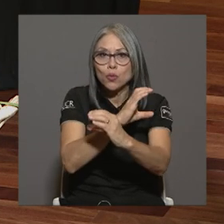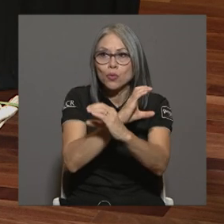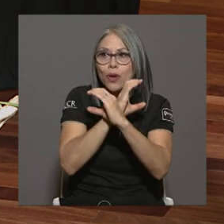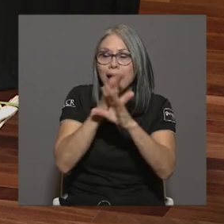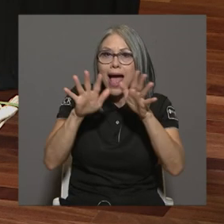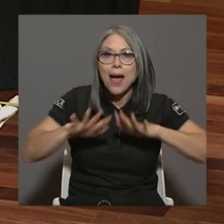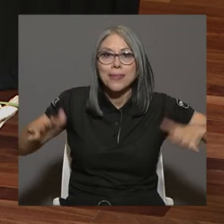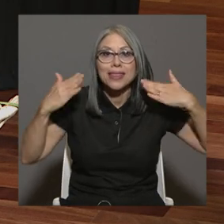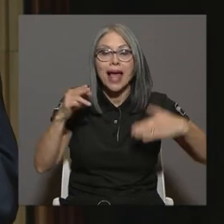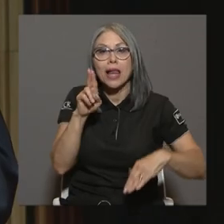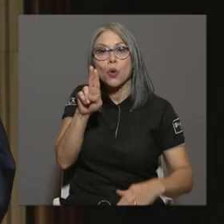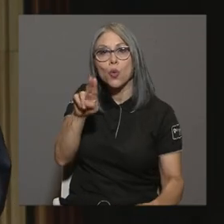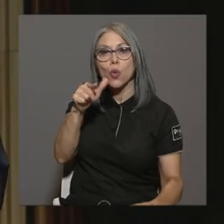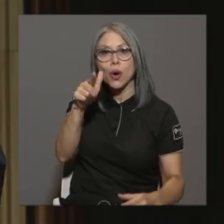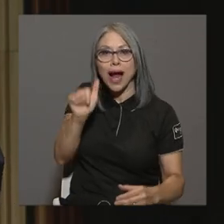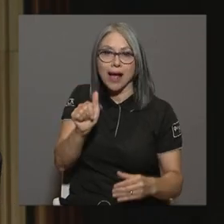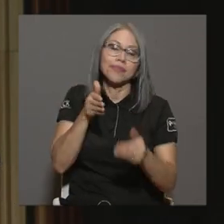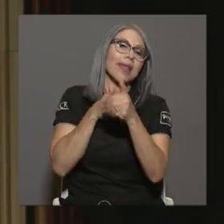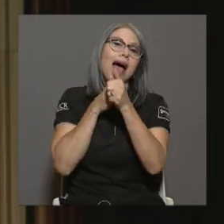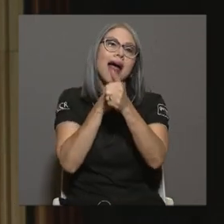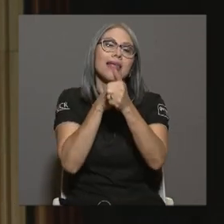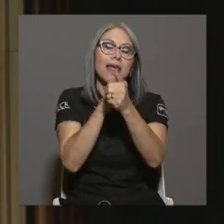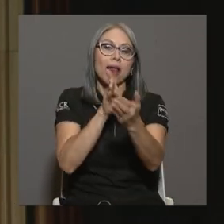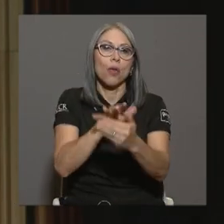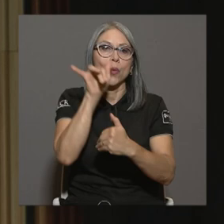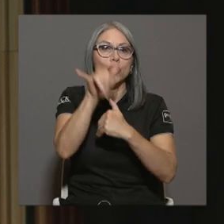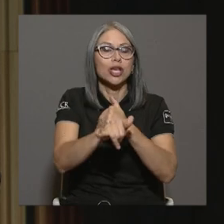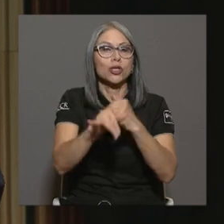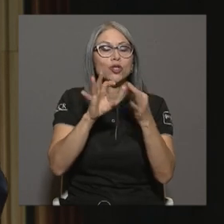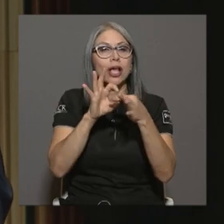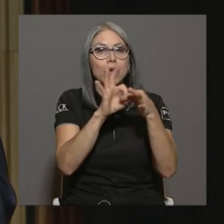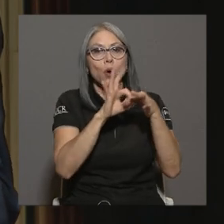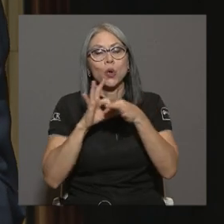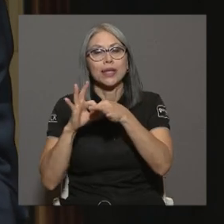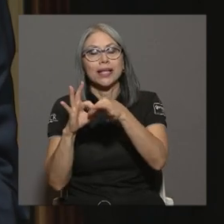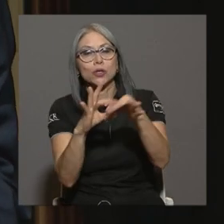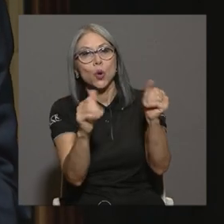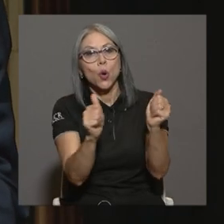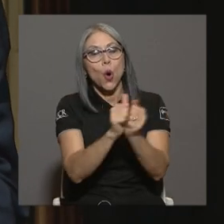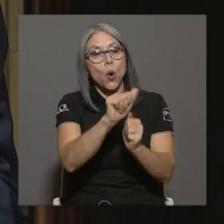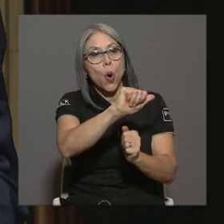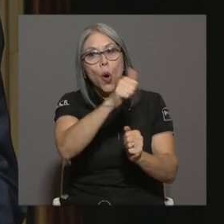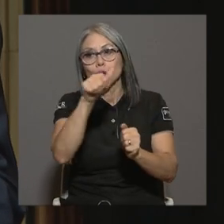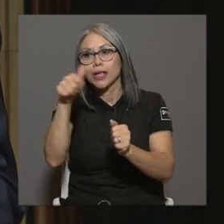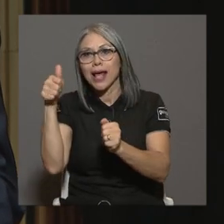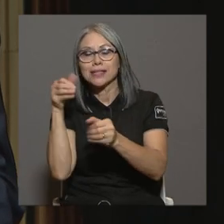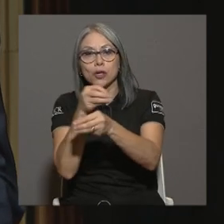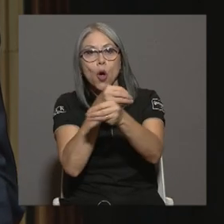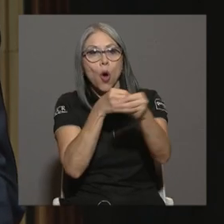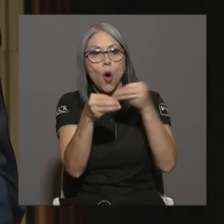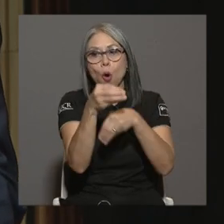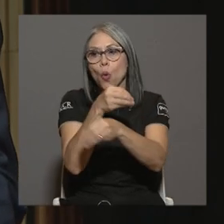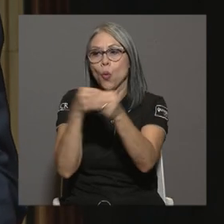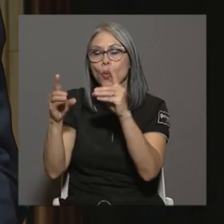UGA, ha liderado proyectos en coordinación con otras instancias